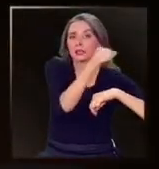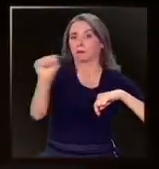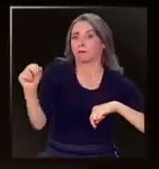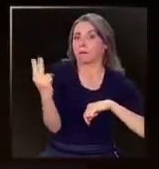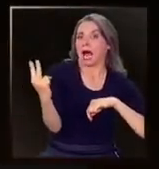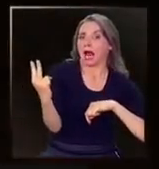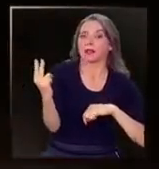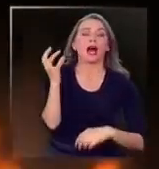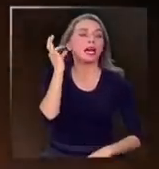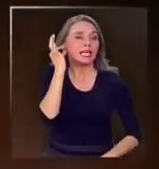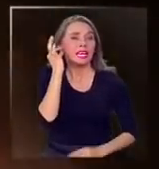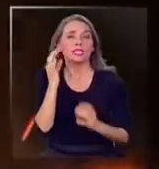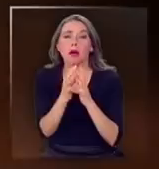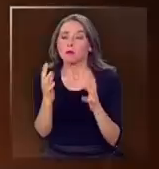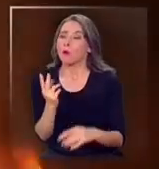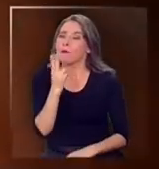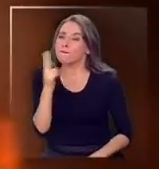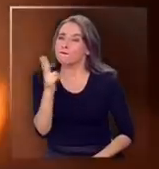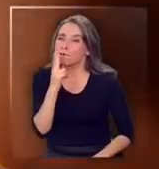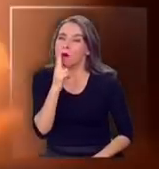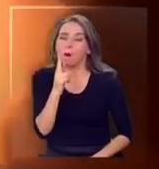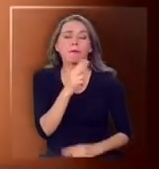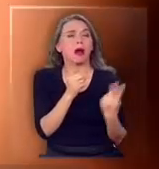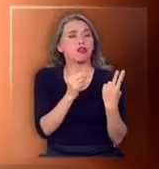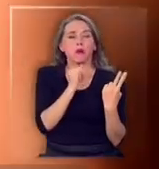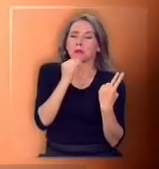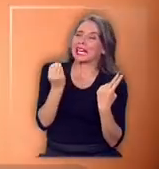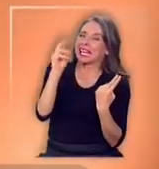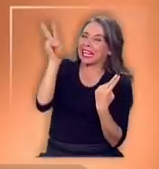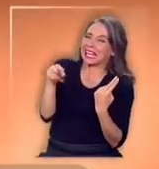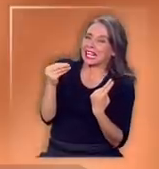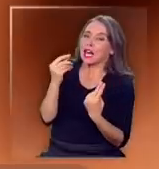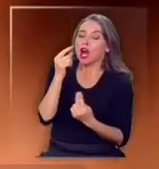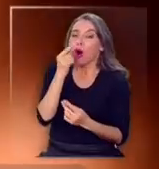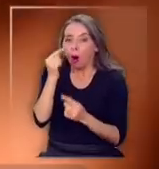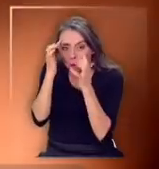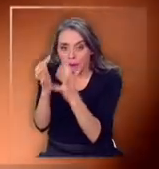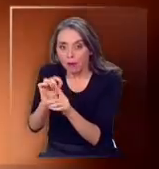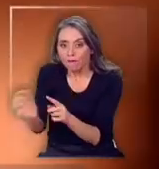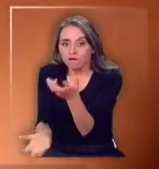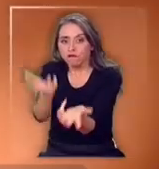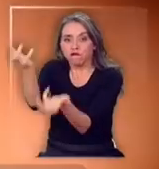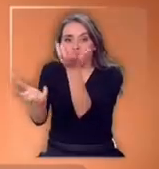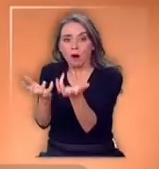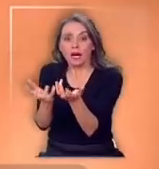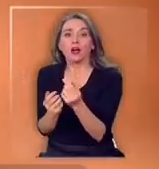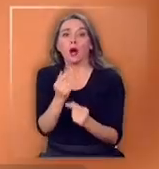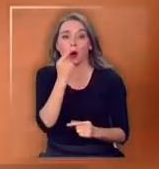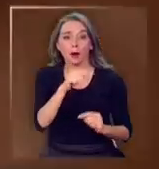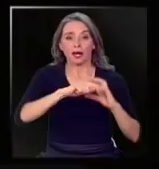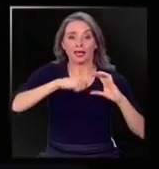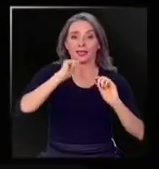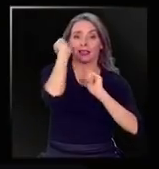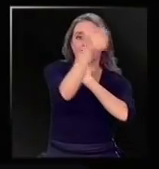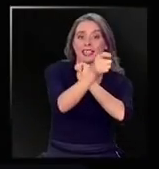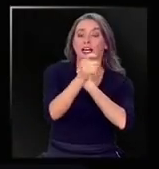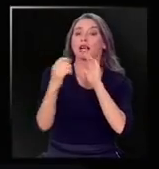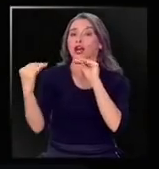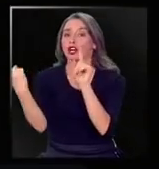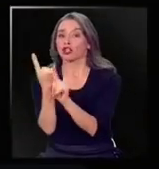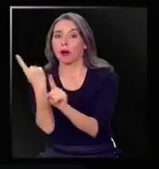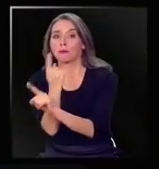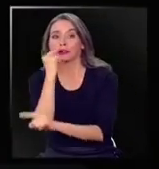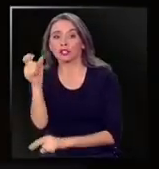pareja, ella fumaba demasiado, él se preocupaba del fuego y cuando uno de ellos conversó esa madrugada con Silva, lo